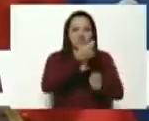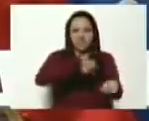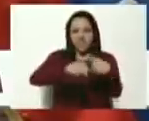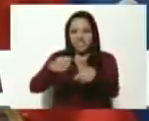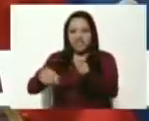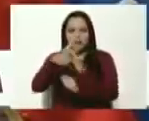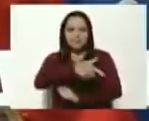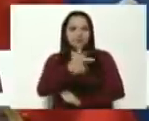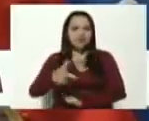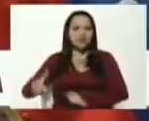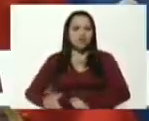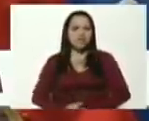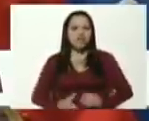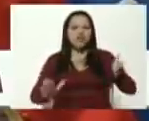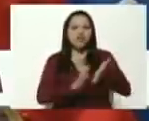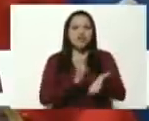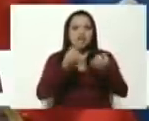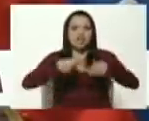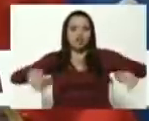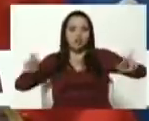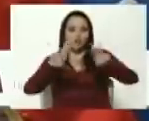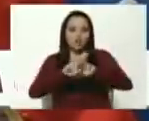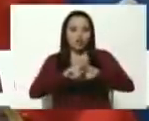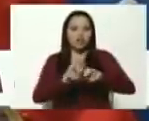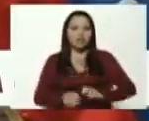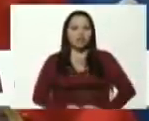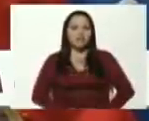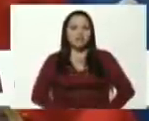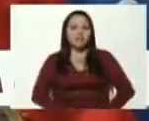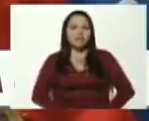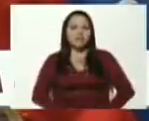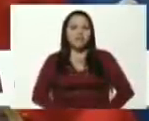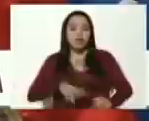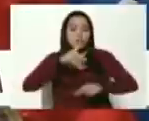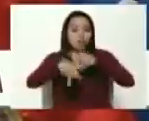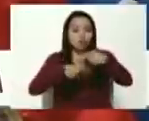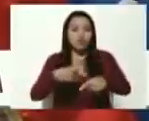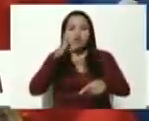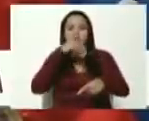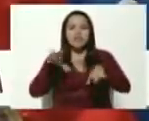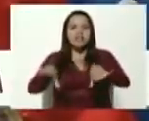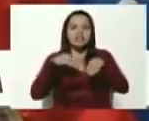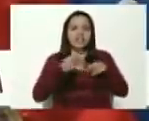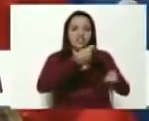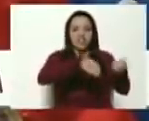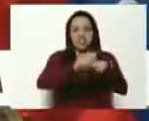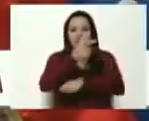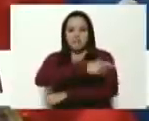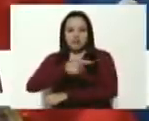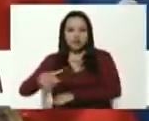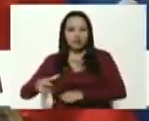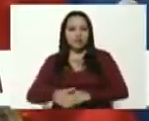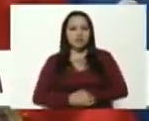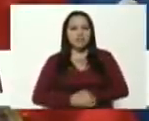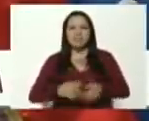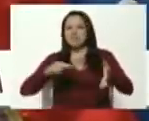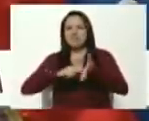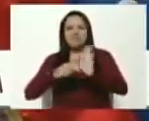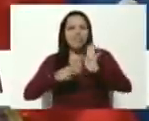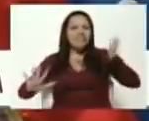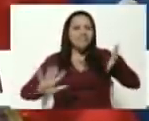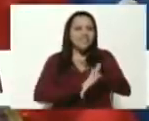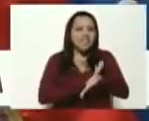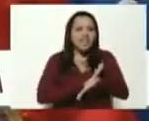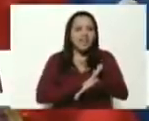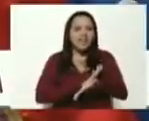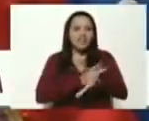la Delincuencia Organizada Transnacional y el Protocolo contra la Trata de Personas, se trata de,